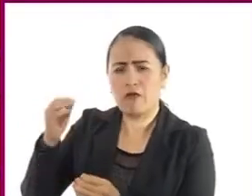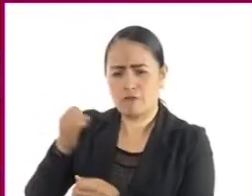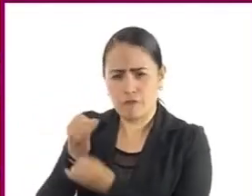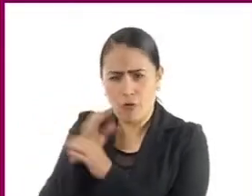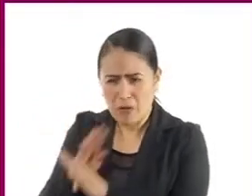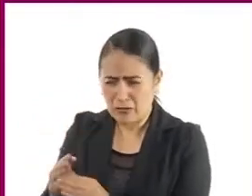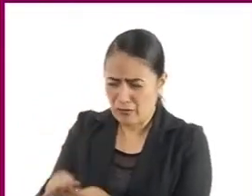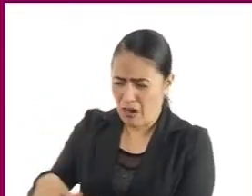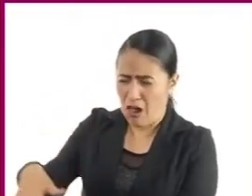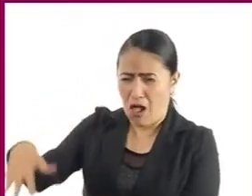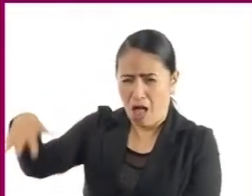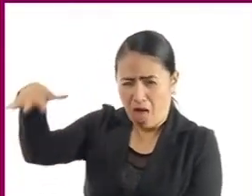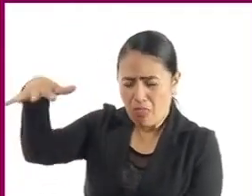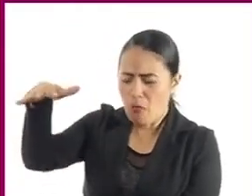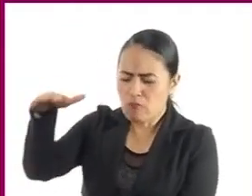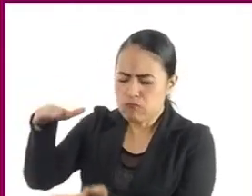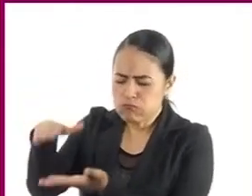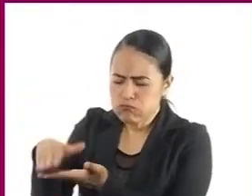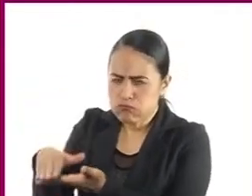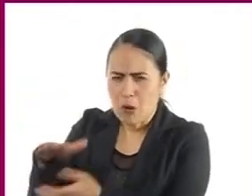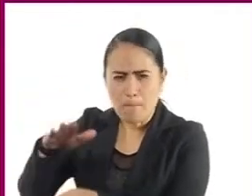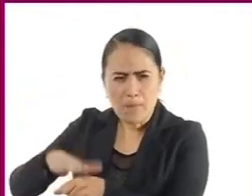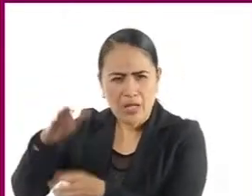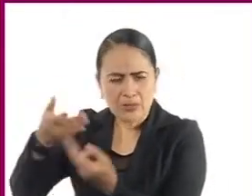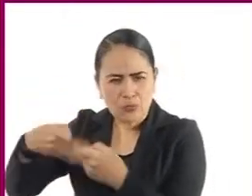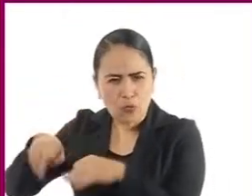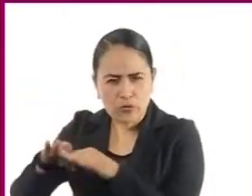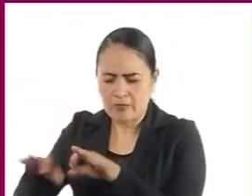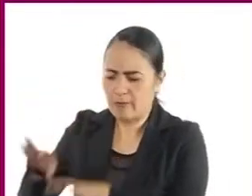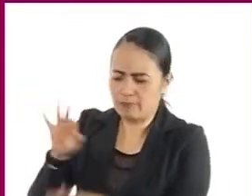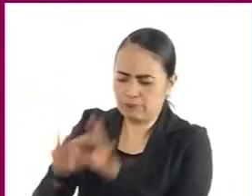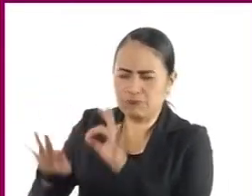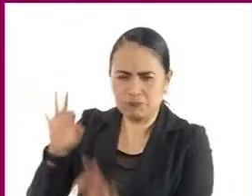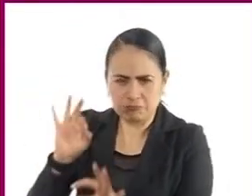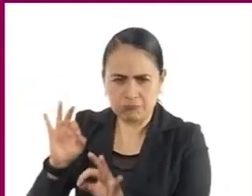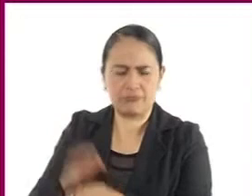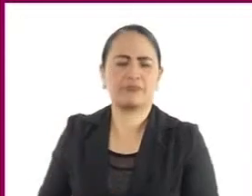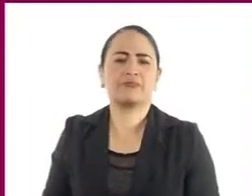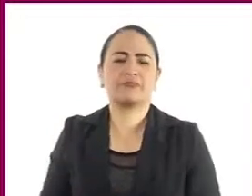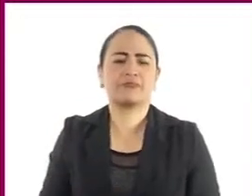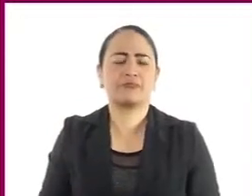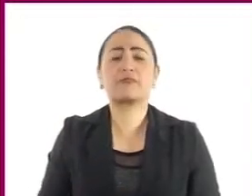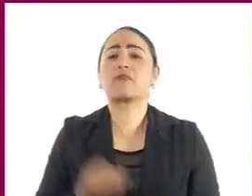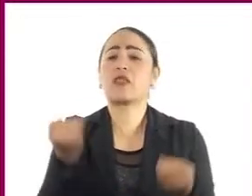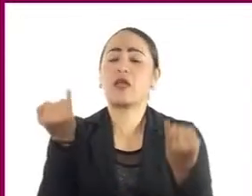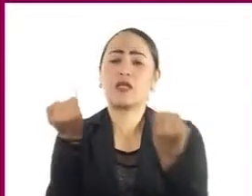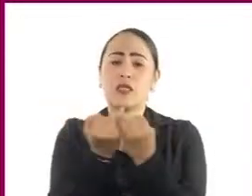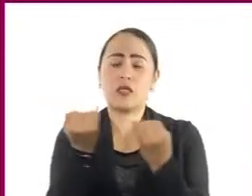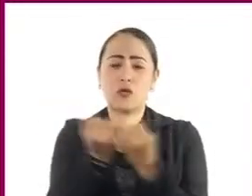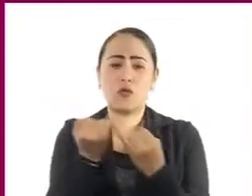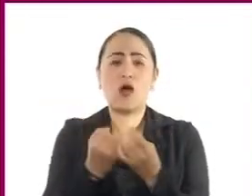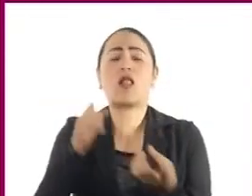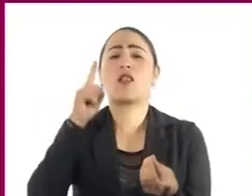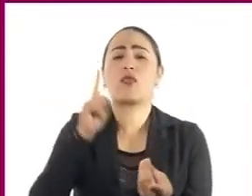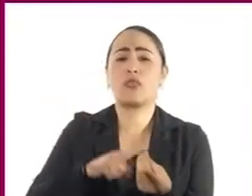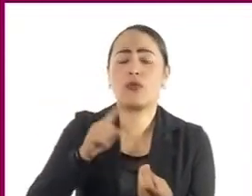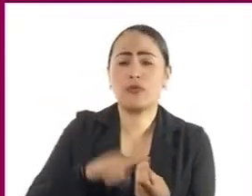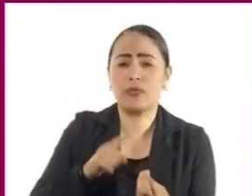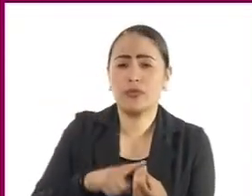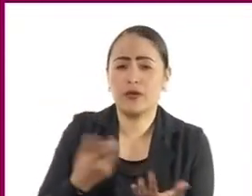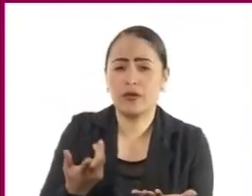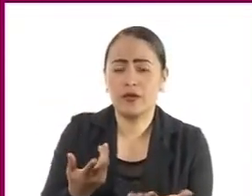original sin perder lo sustancial. También debemos identificar el tipo de fuente de información